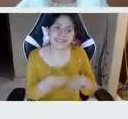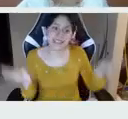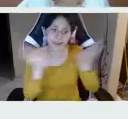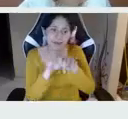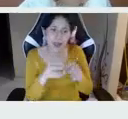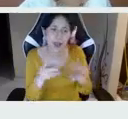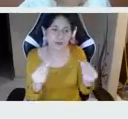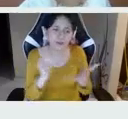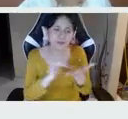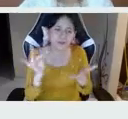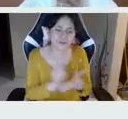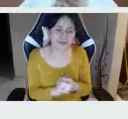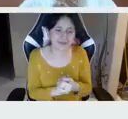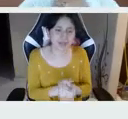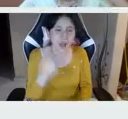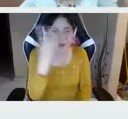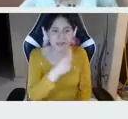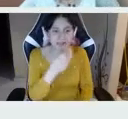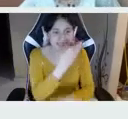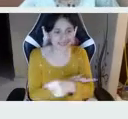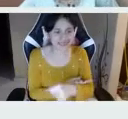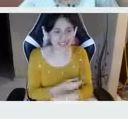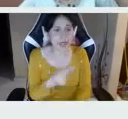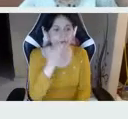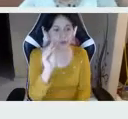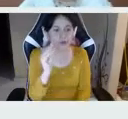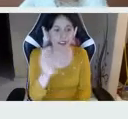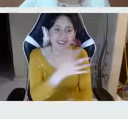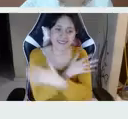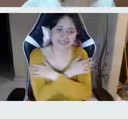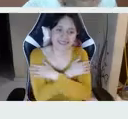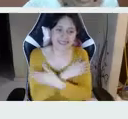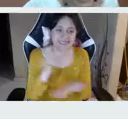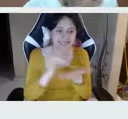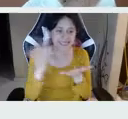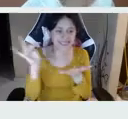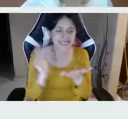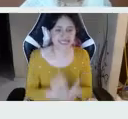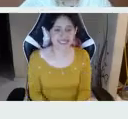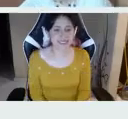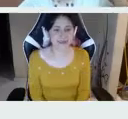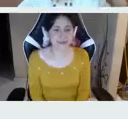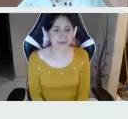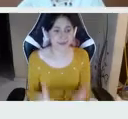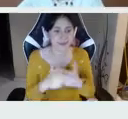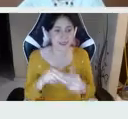que pasen una excelente tarde. Un beso y un abrazo. Gracias. Muchas gracias.